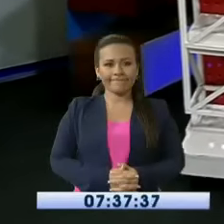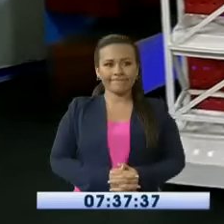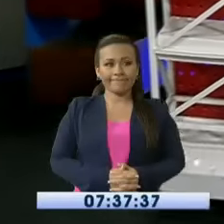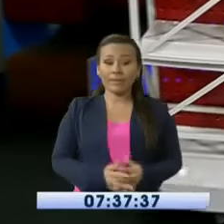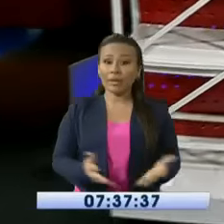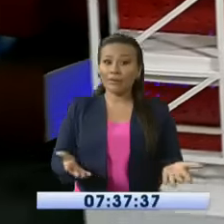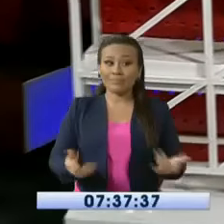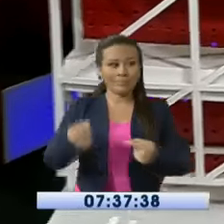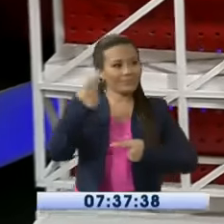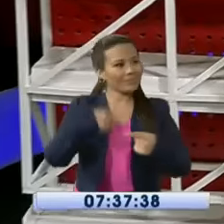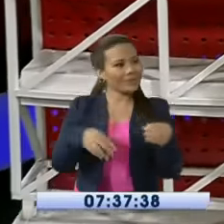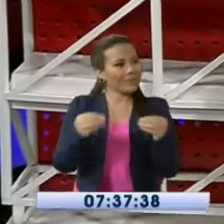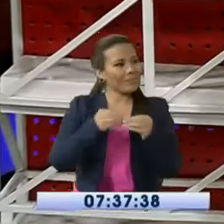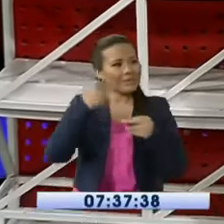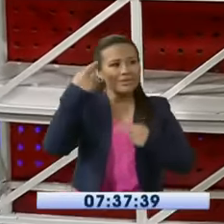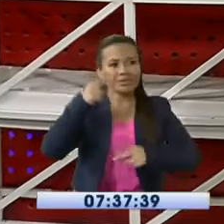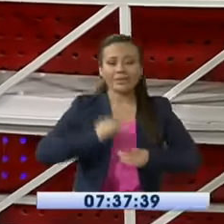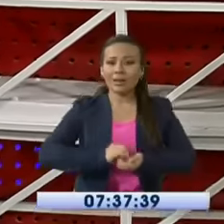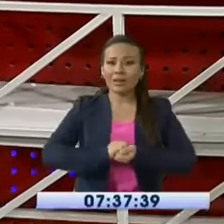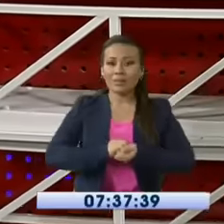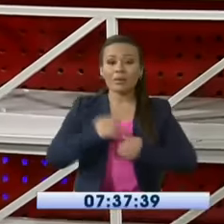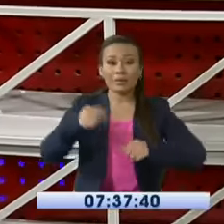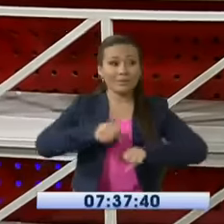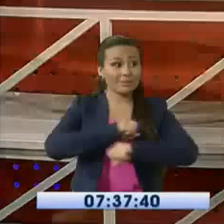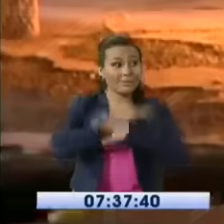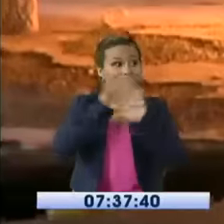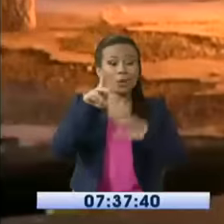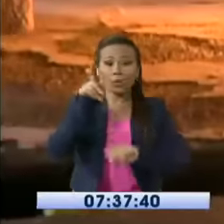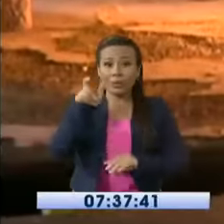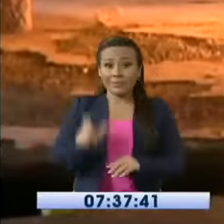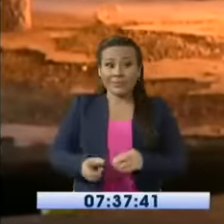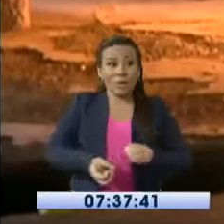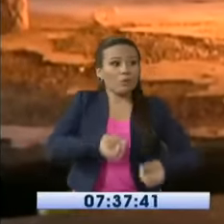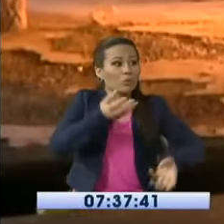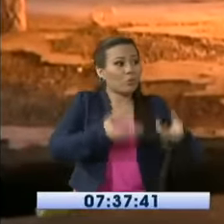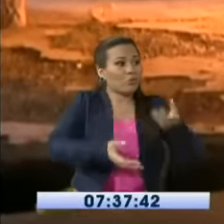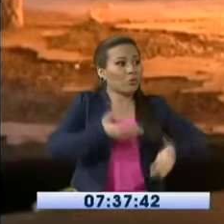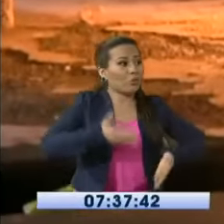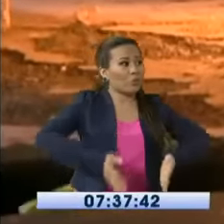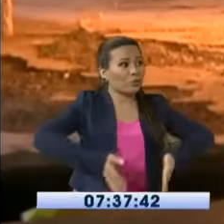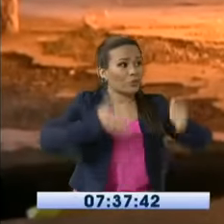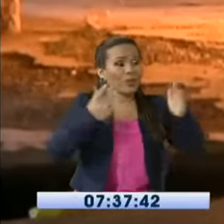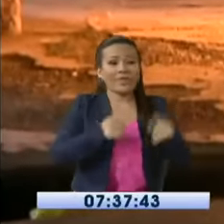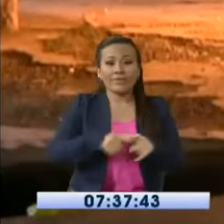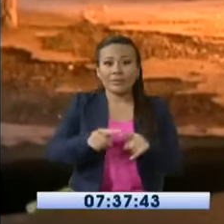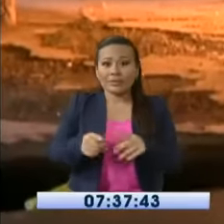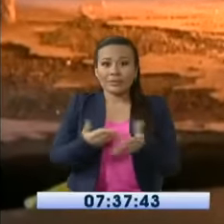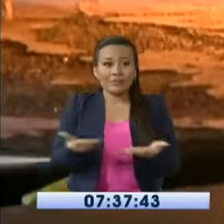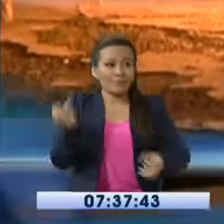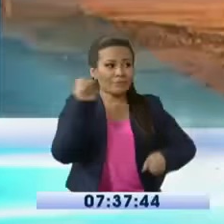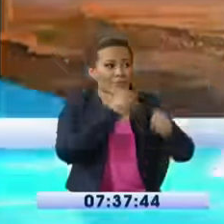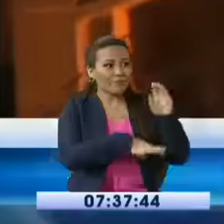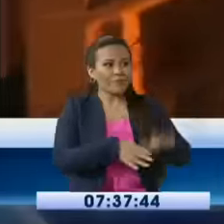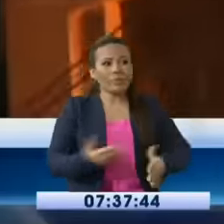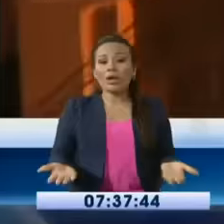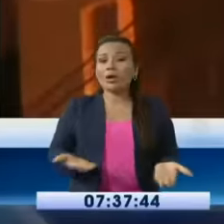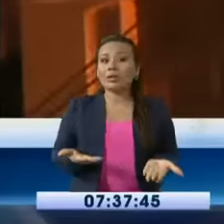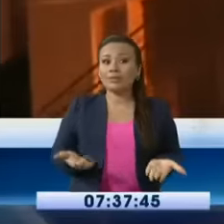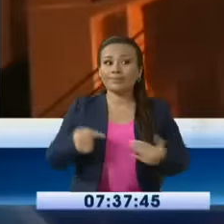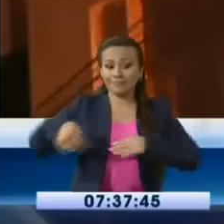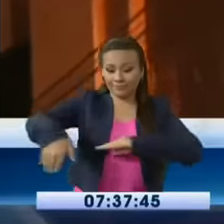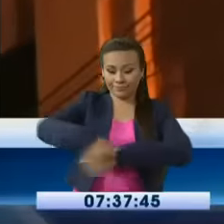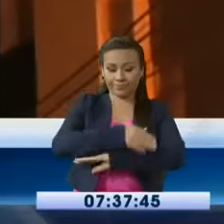Bueno, estamos de regreso para más información. Esta madrugada un indigente incendió un inmueble y varias fundas de basura que se encontraban en la